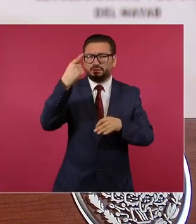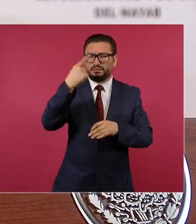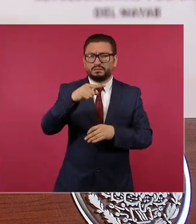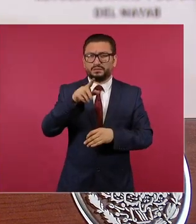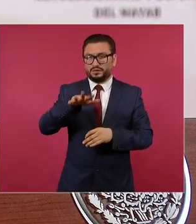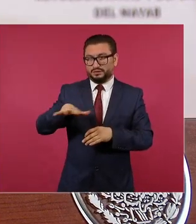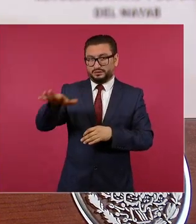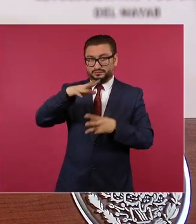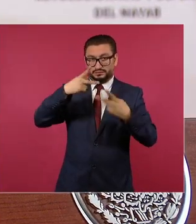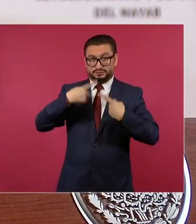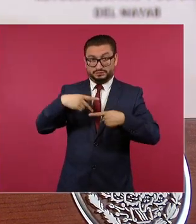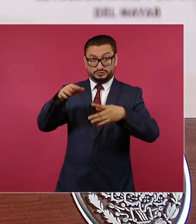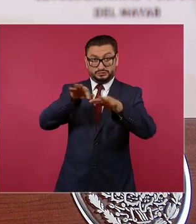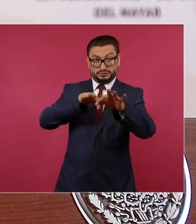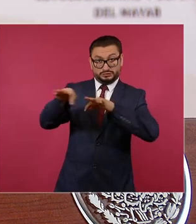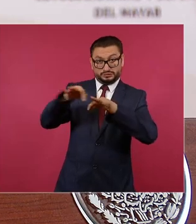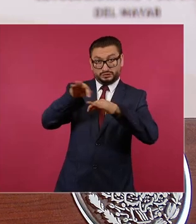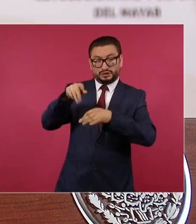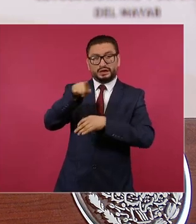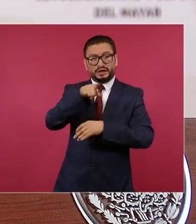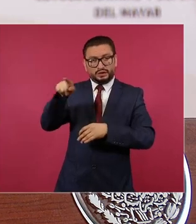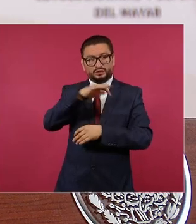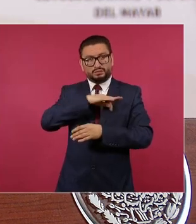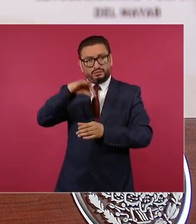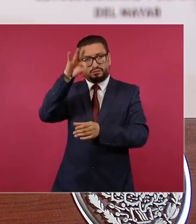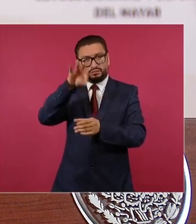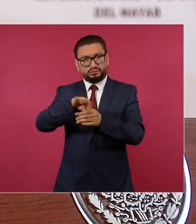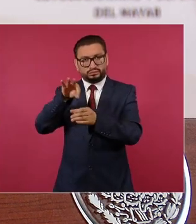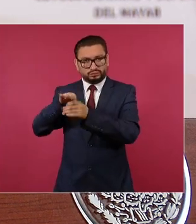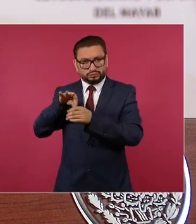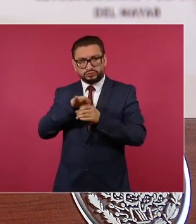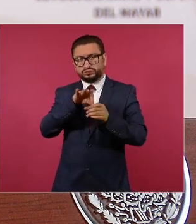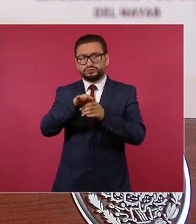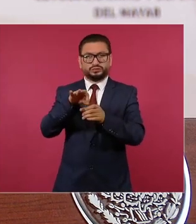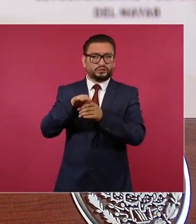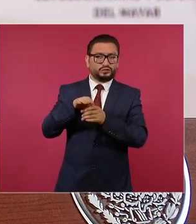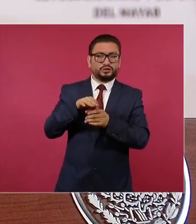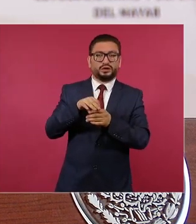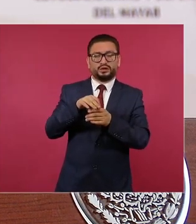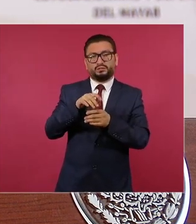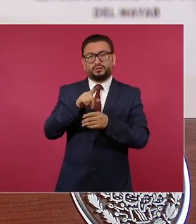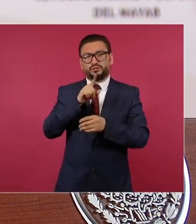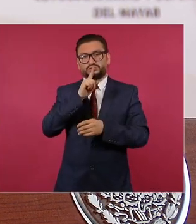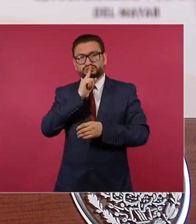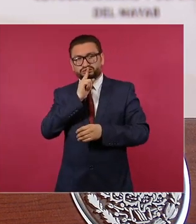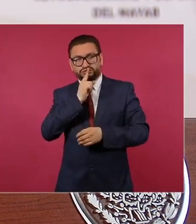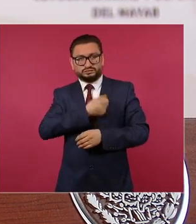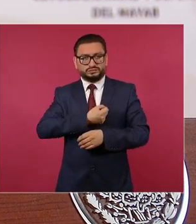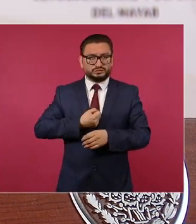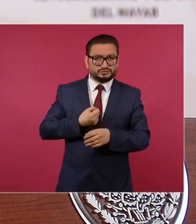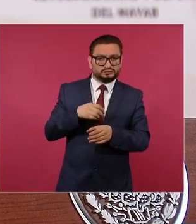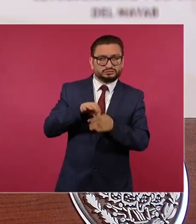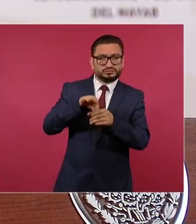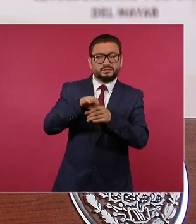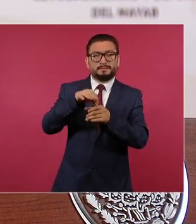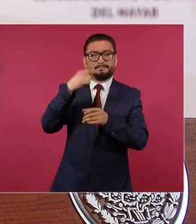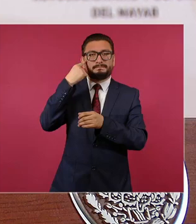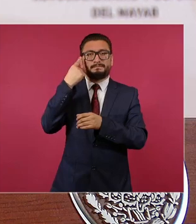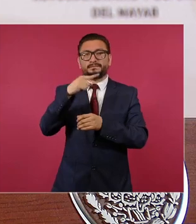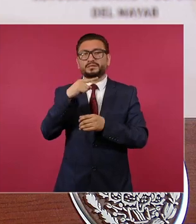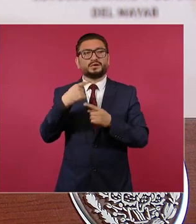puedan los trabajadores elegir con voto secreto a sus representantes,